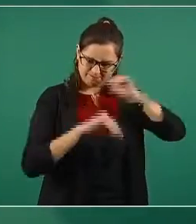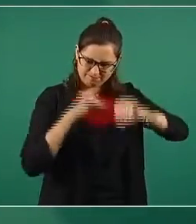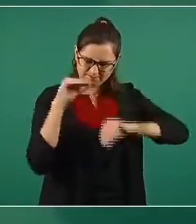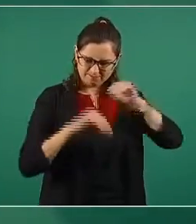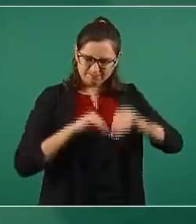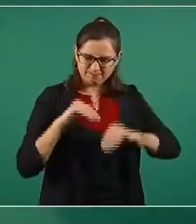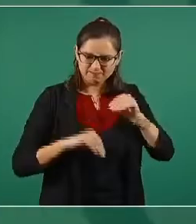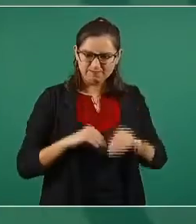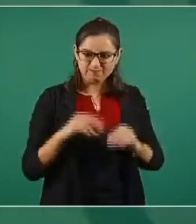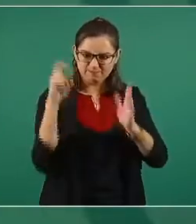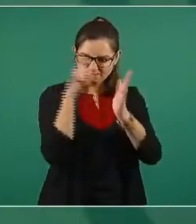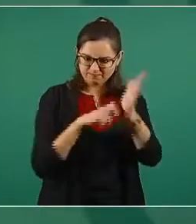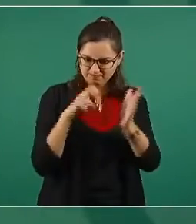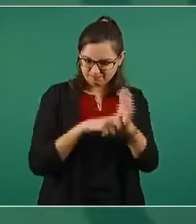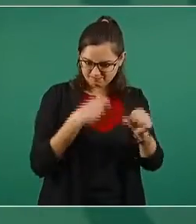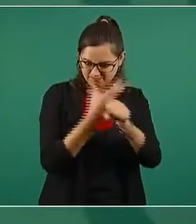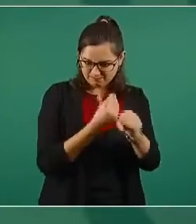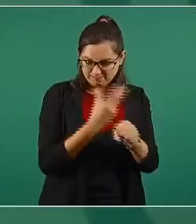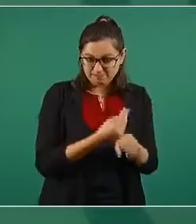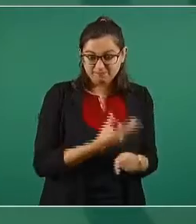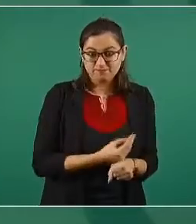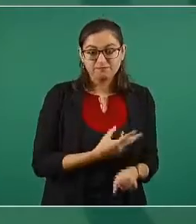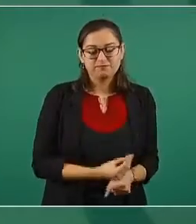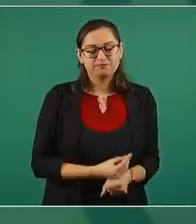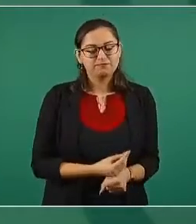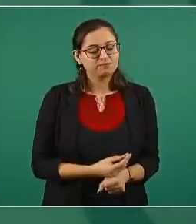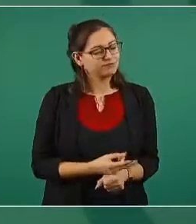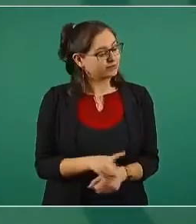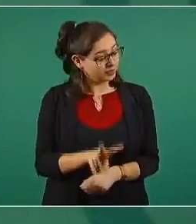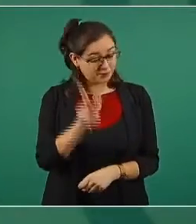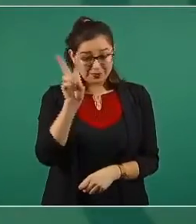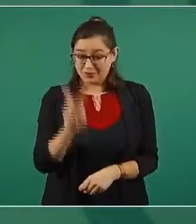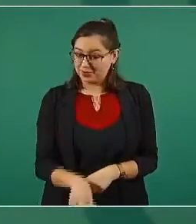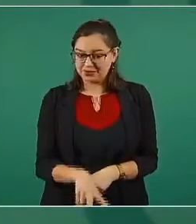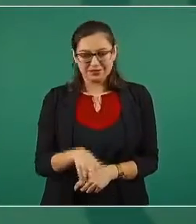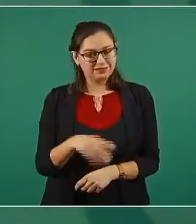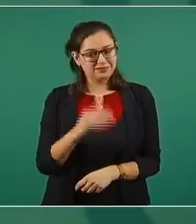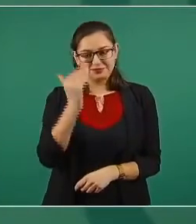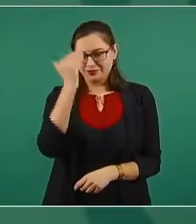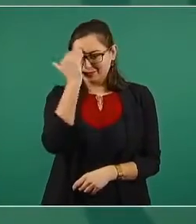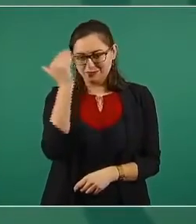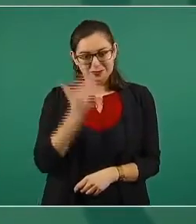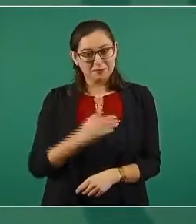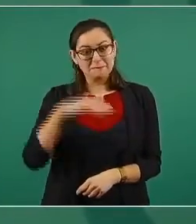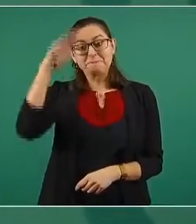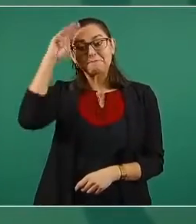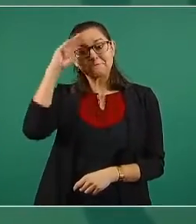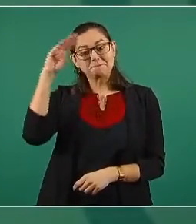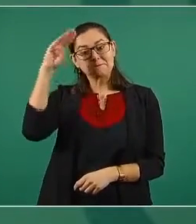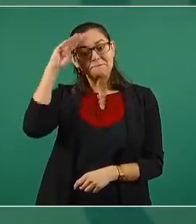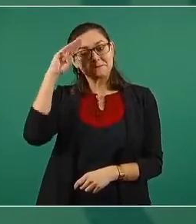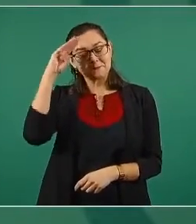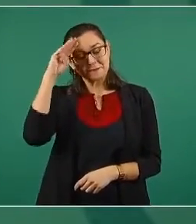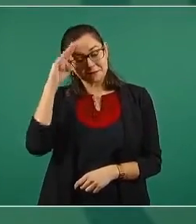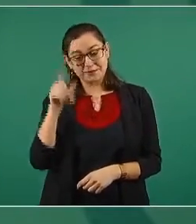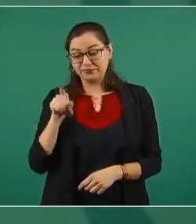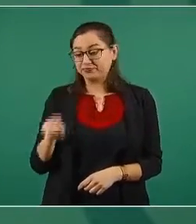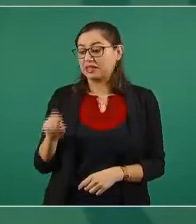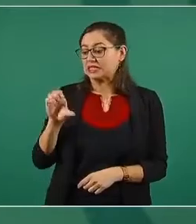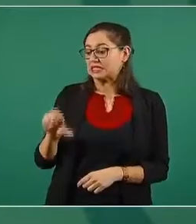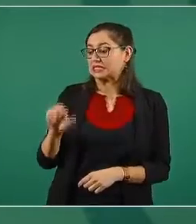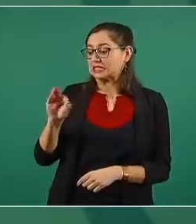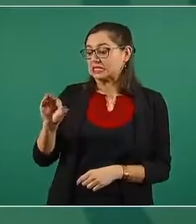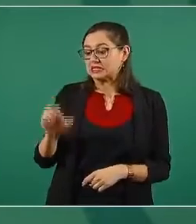y llegaron al extremo de que a las plantas de la Comisión Federal